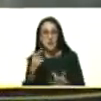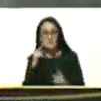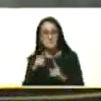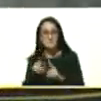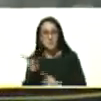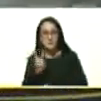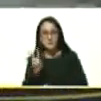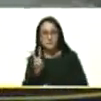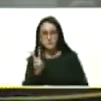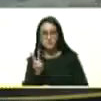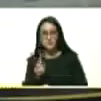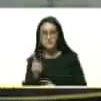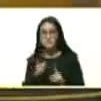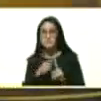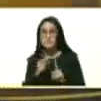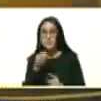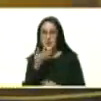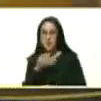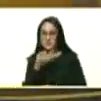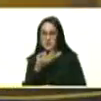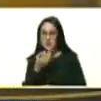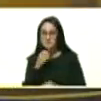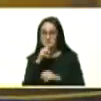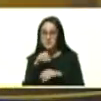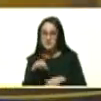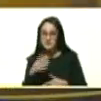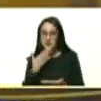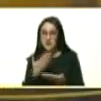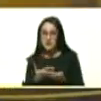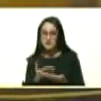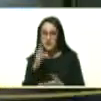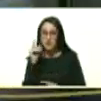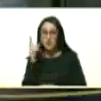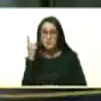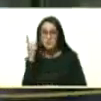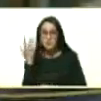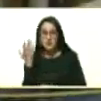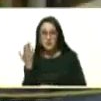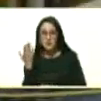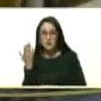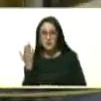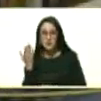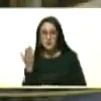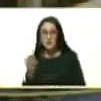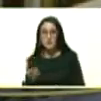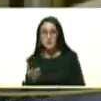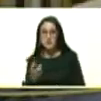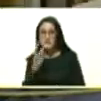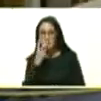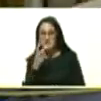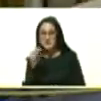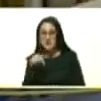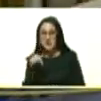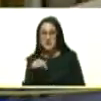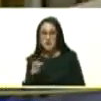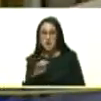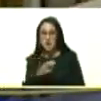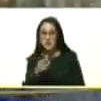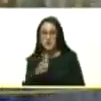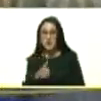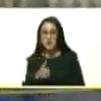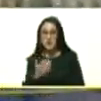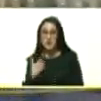Venezuela. Bueno, primero que nada, buenas tardes y bendecida, agradeciendo a Dios primero que nada la visita aquí del gobernador.